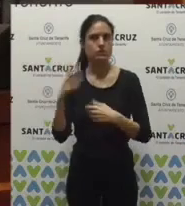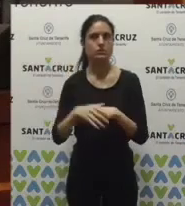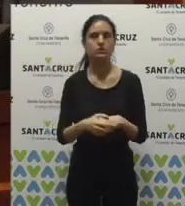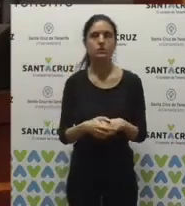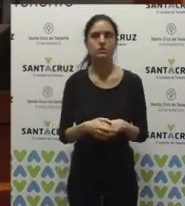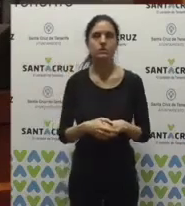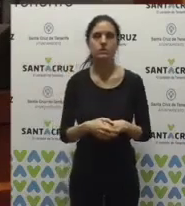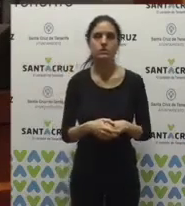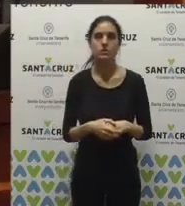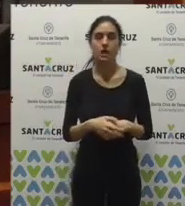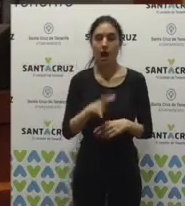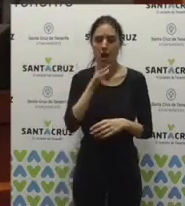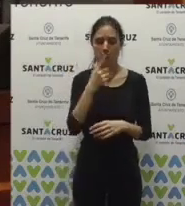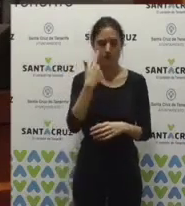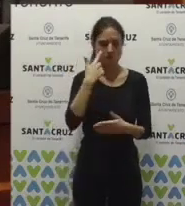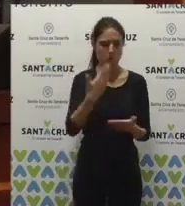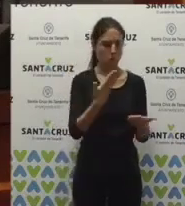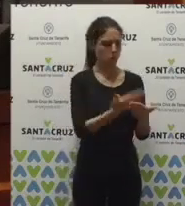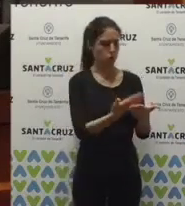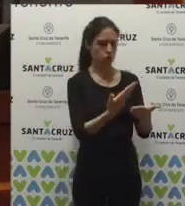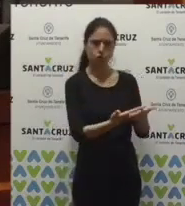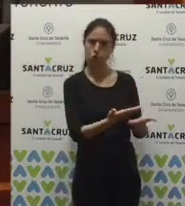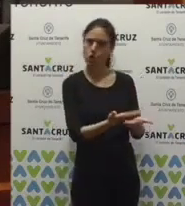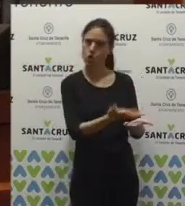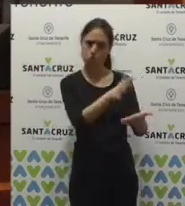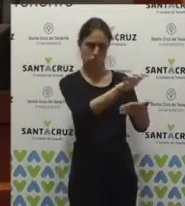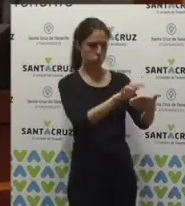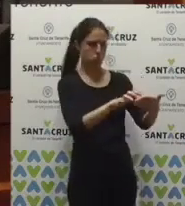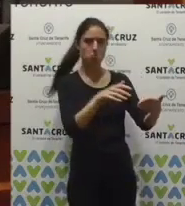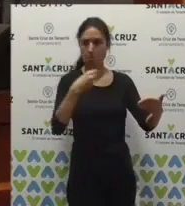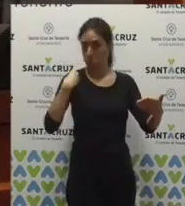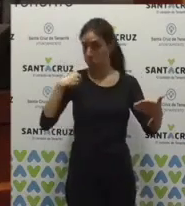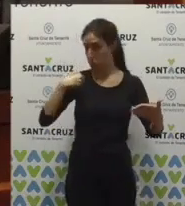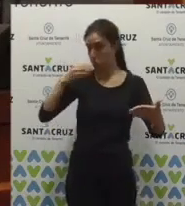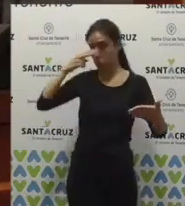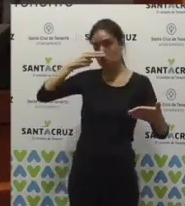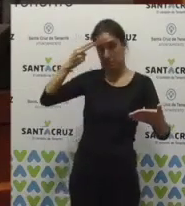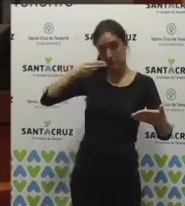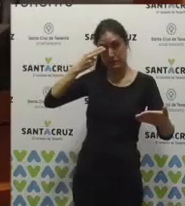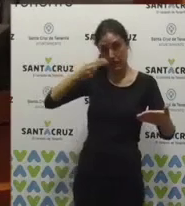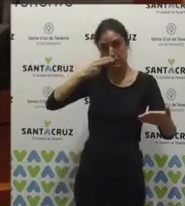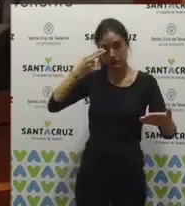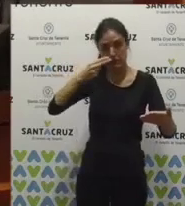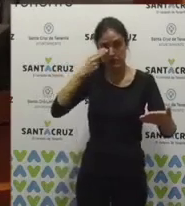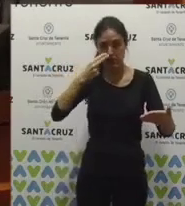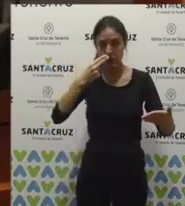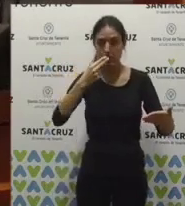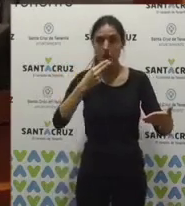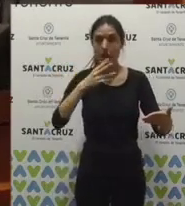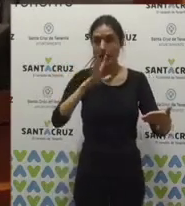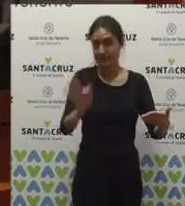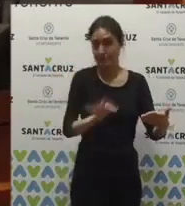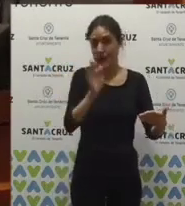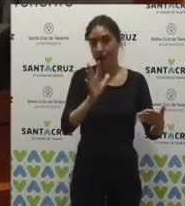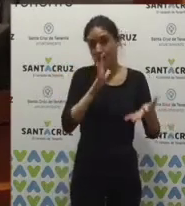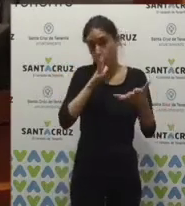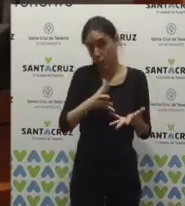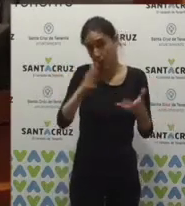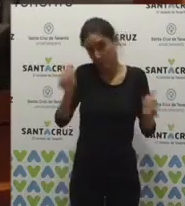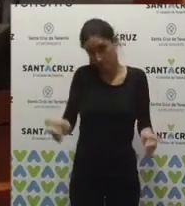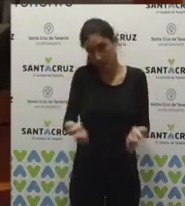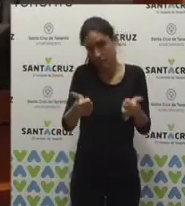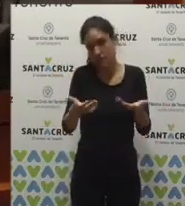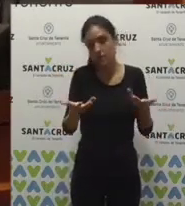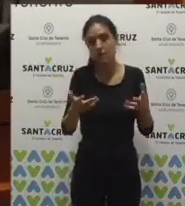esta emoción que como digo nos parece muy interesante por los planteamientos que hace y muy a propósito en momentos como este la